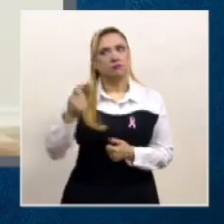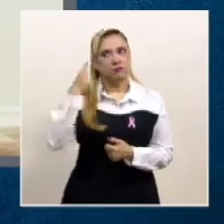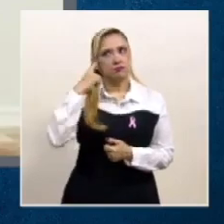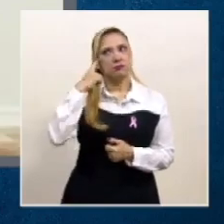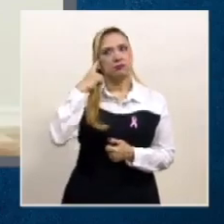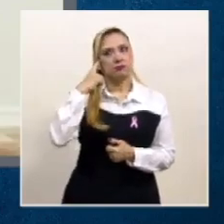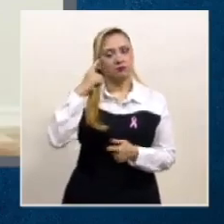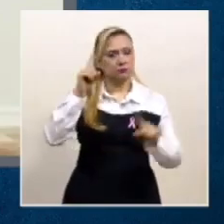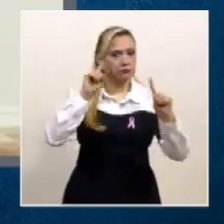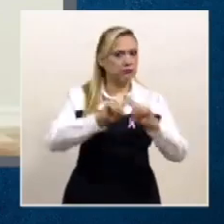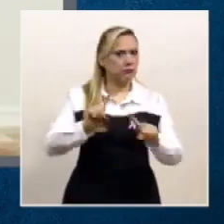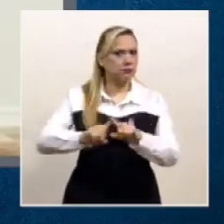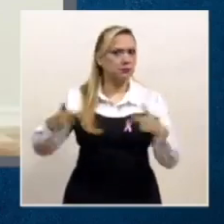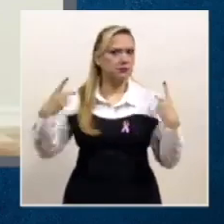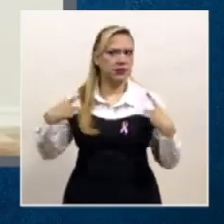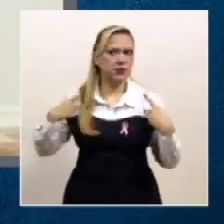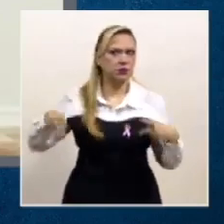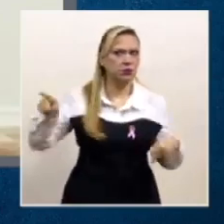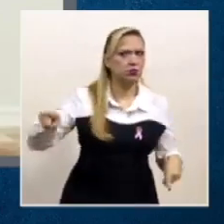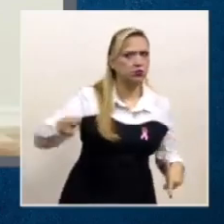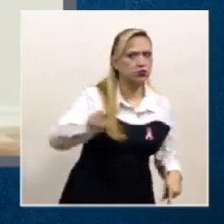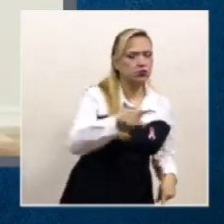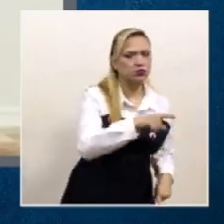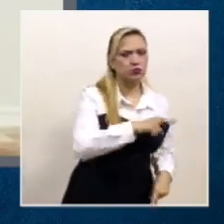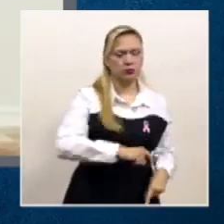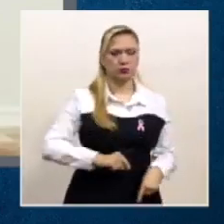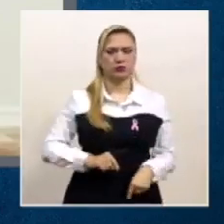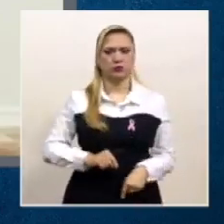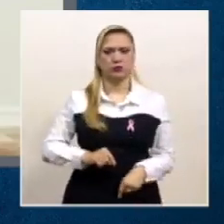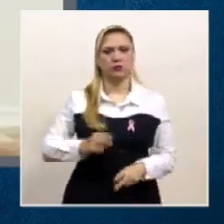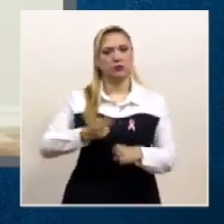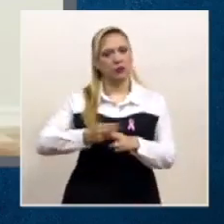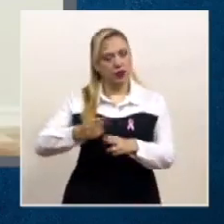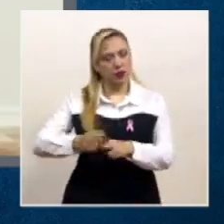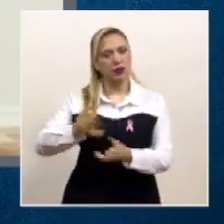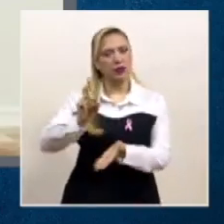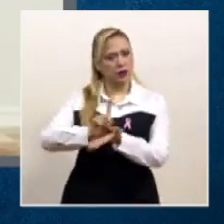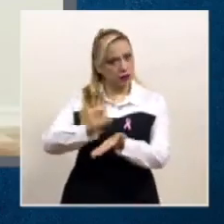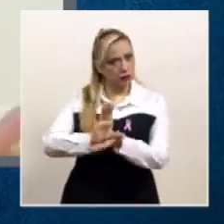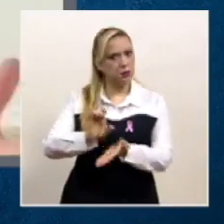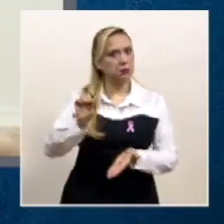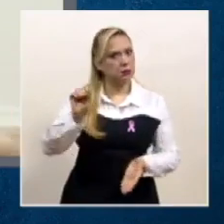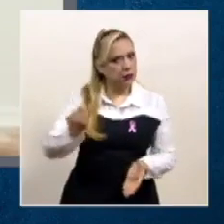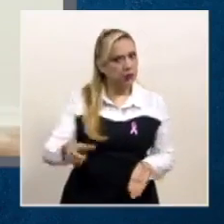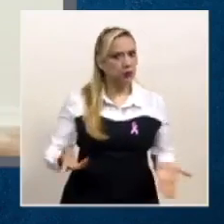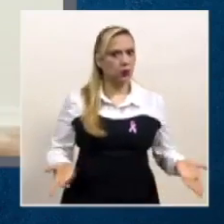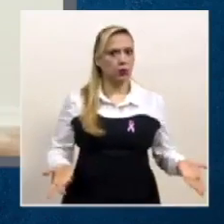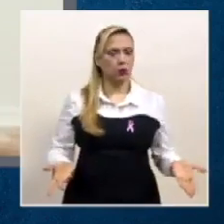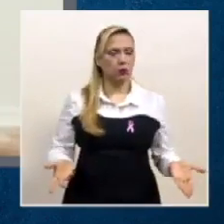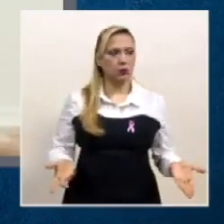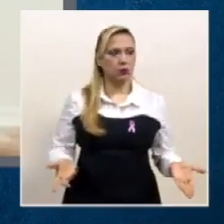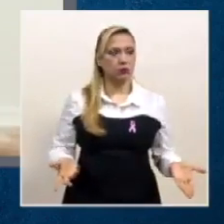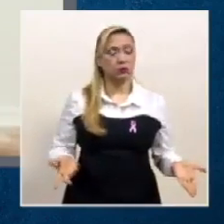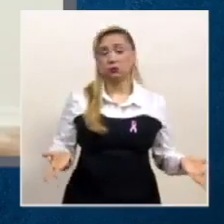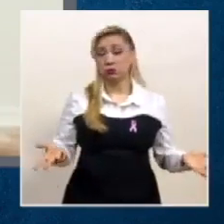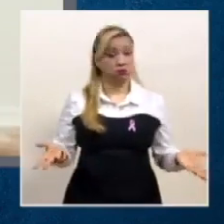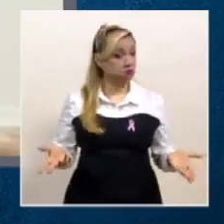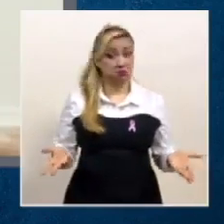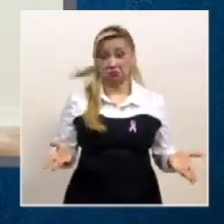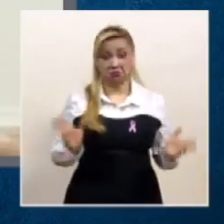la gran diversidad de personas que existimos, incluidas las personas con discapacidad, porque de no ser